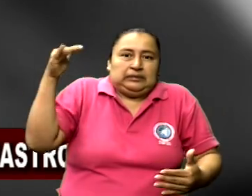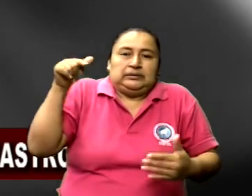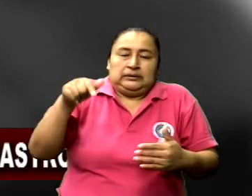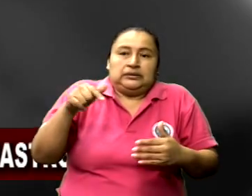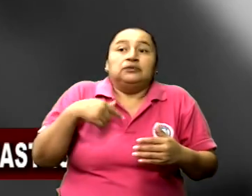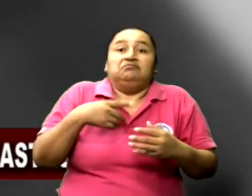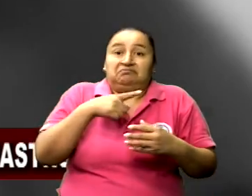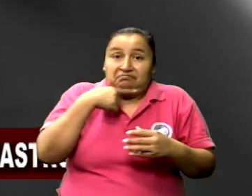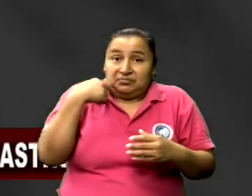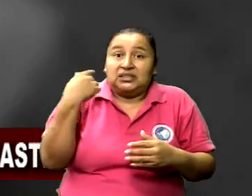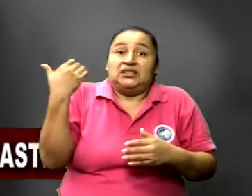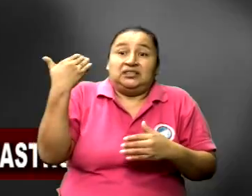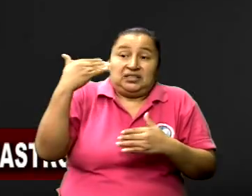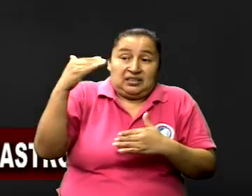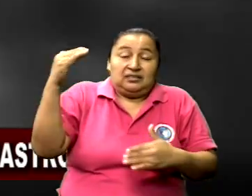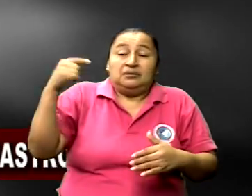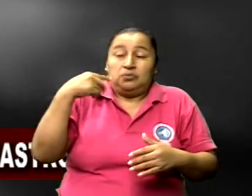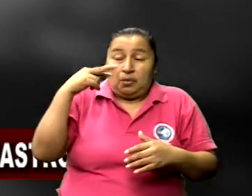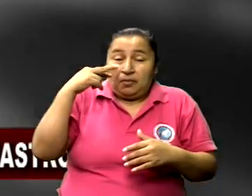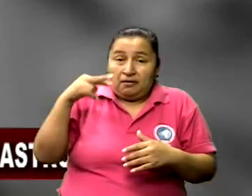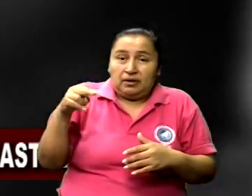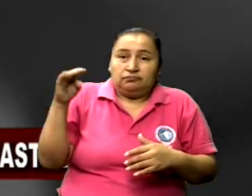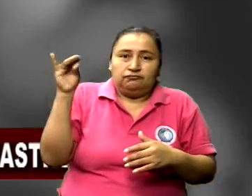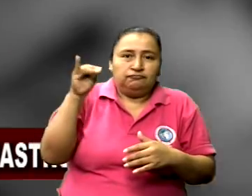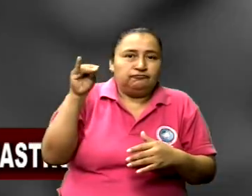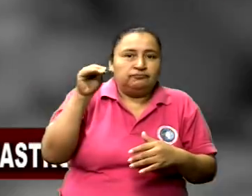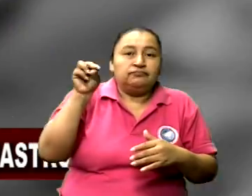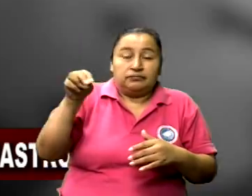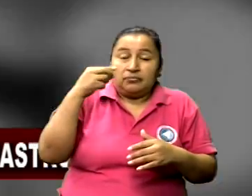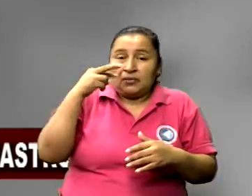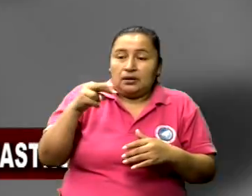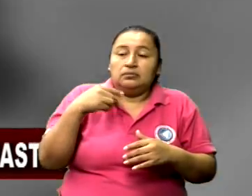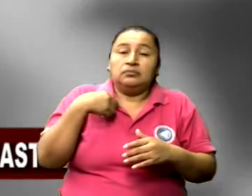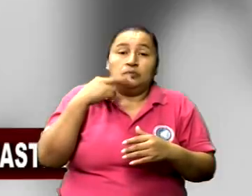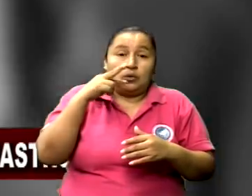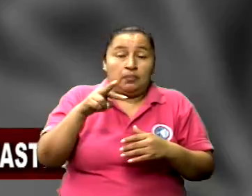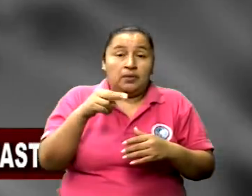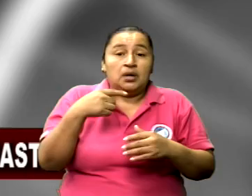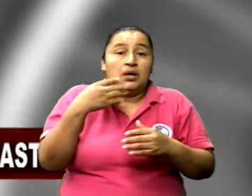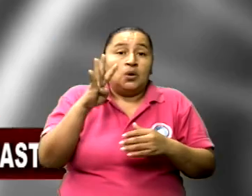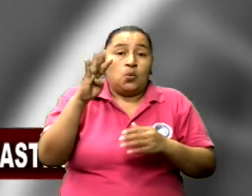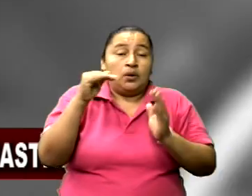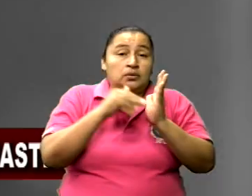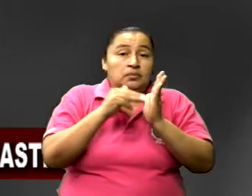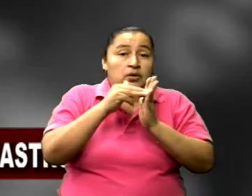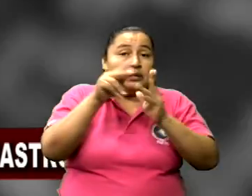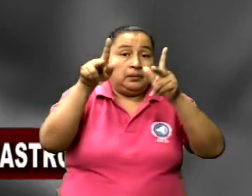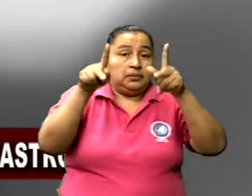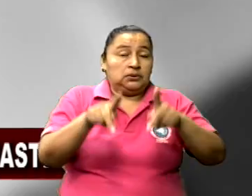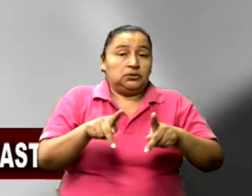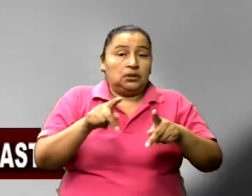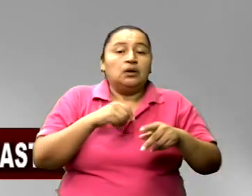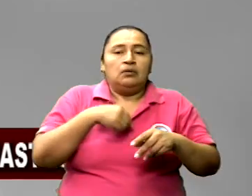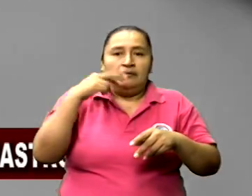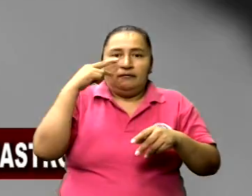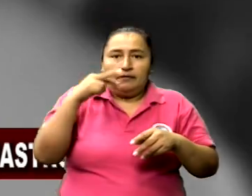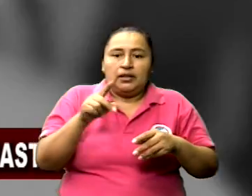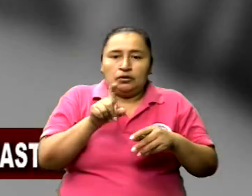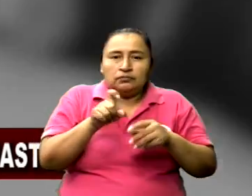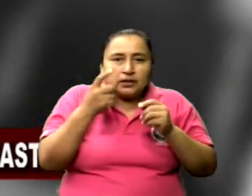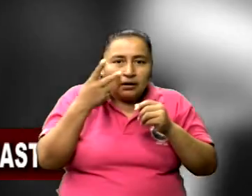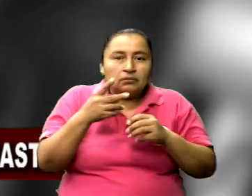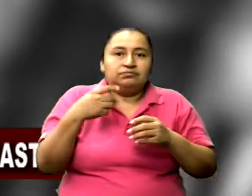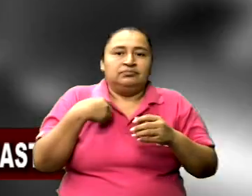es grande a como podemos ver en estos momentos en pantalla. Más de 4 millones de personas han visto su